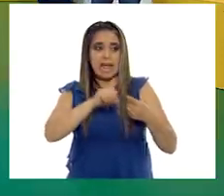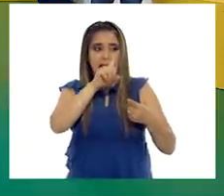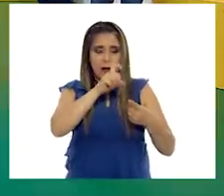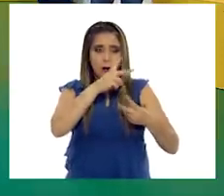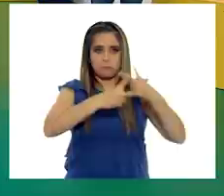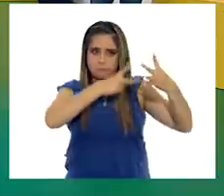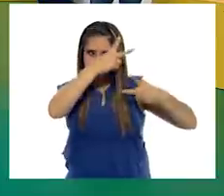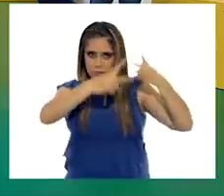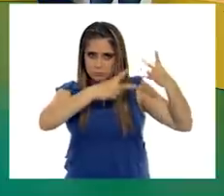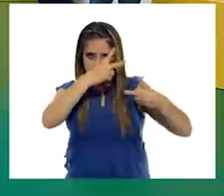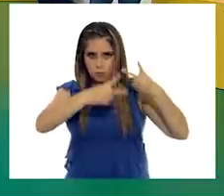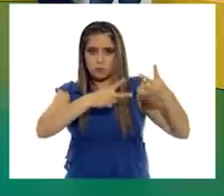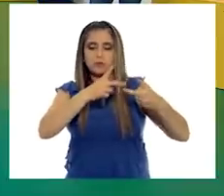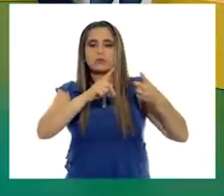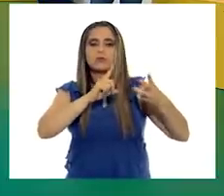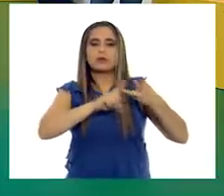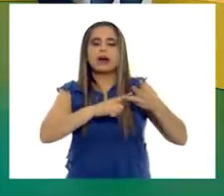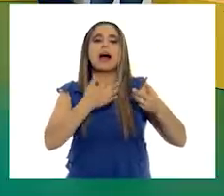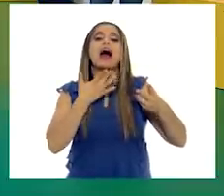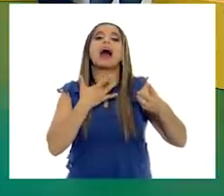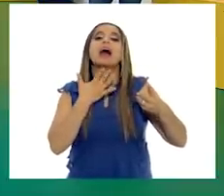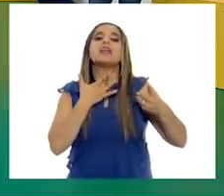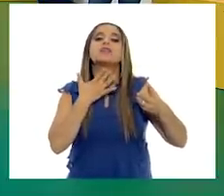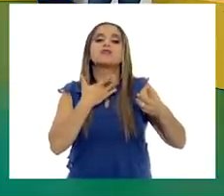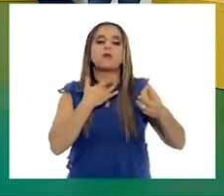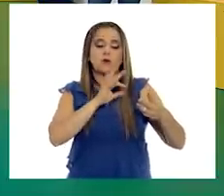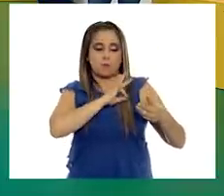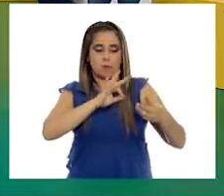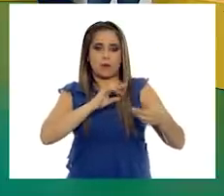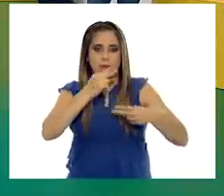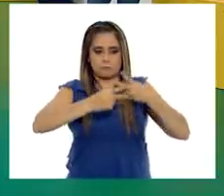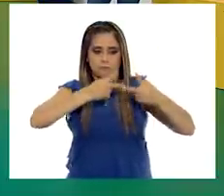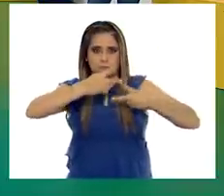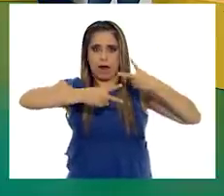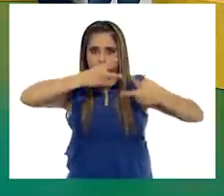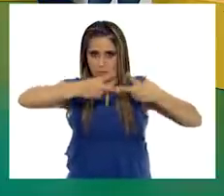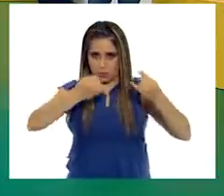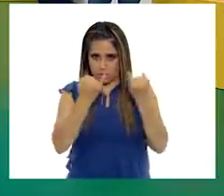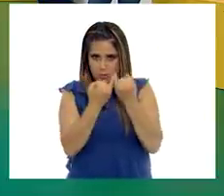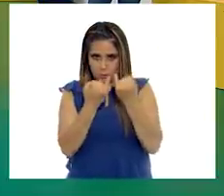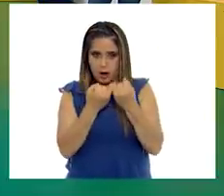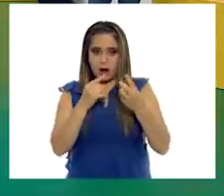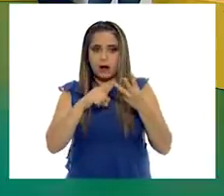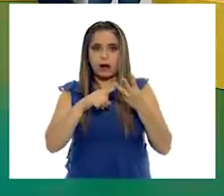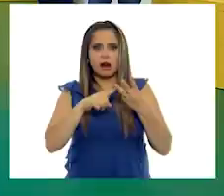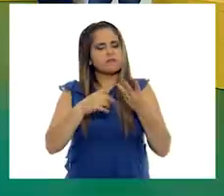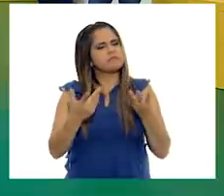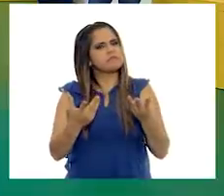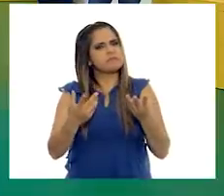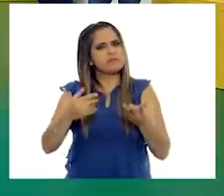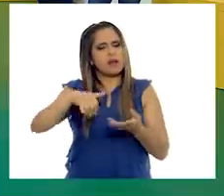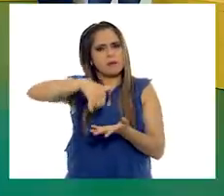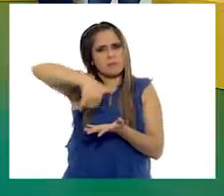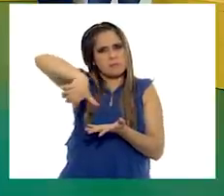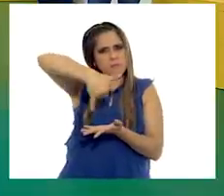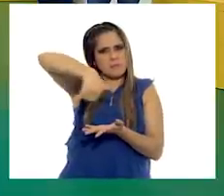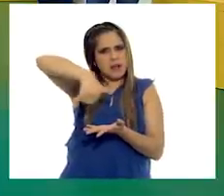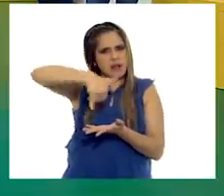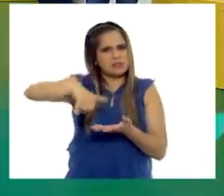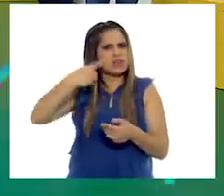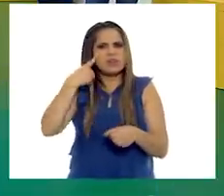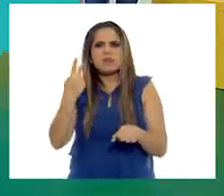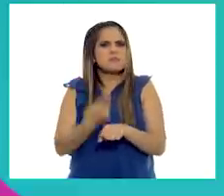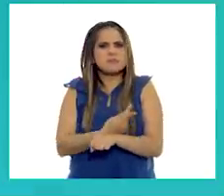agua, tal vez en una olla, el alcohol, pero y en una plancha, que es tal vez algo que ocupamos mucho en casa, vamos a ver qué